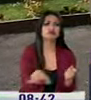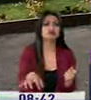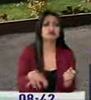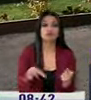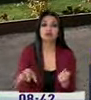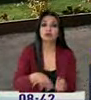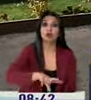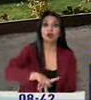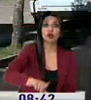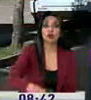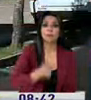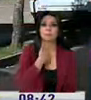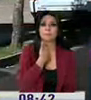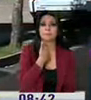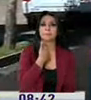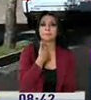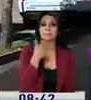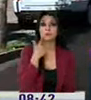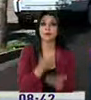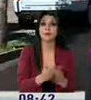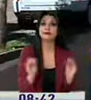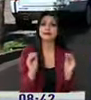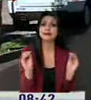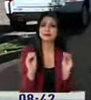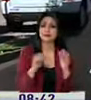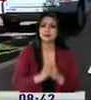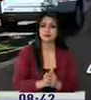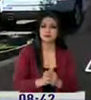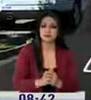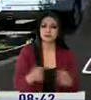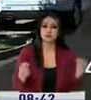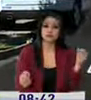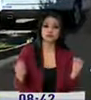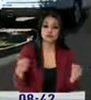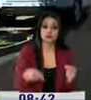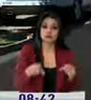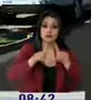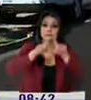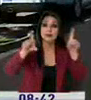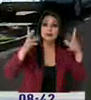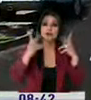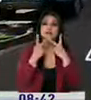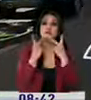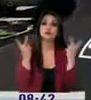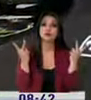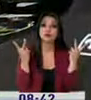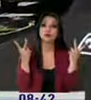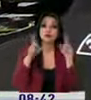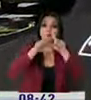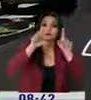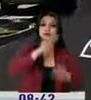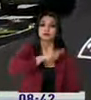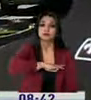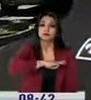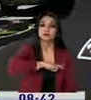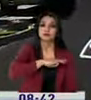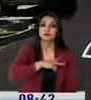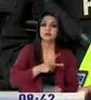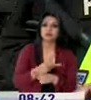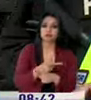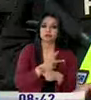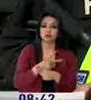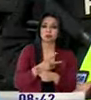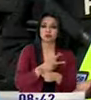borrar las evidencias del delito. La maquinaria es de la empresa metropolitana de obras públicas, del EMOP, la empresa municipal del